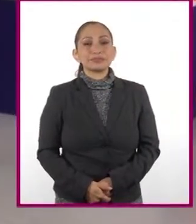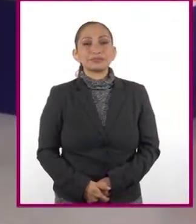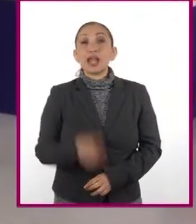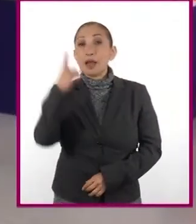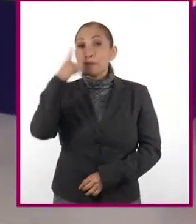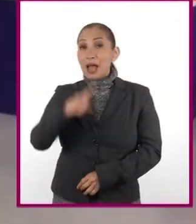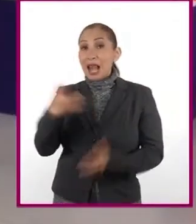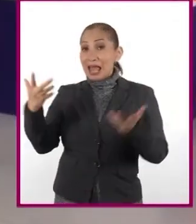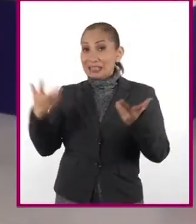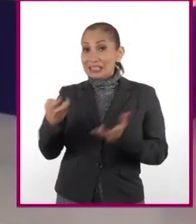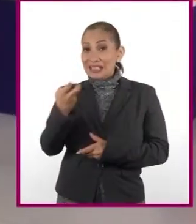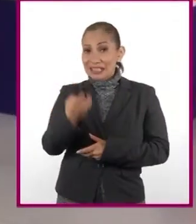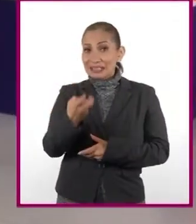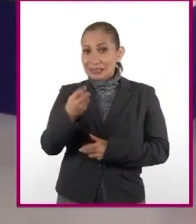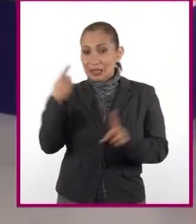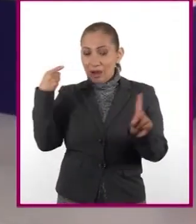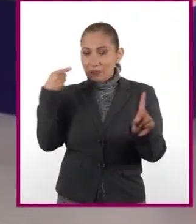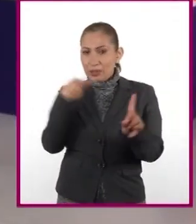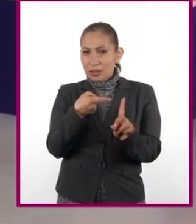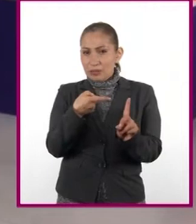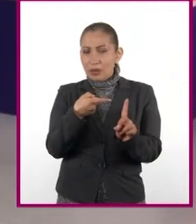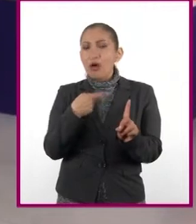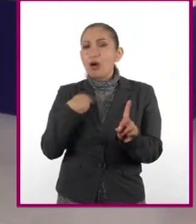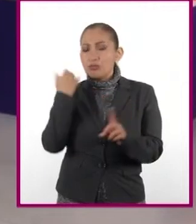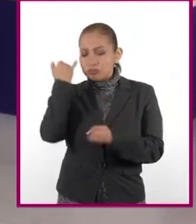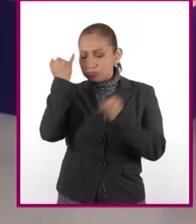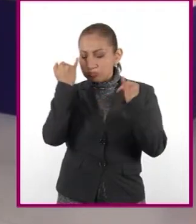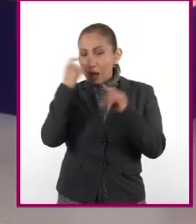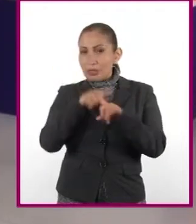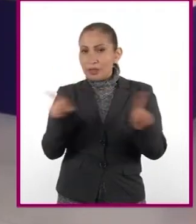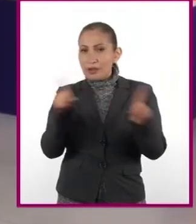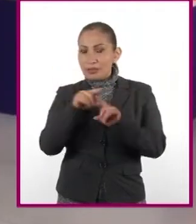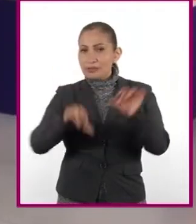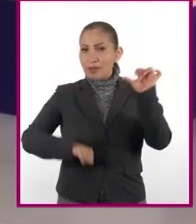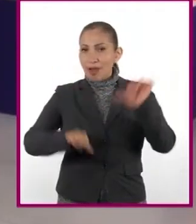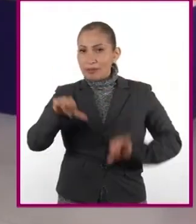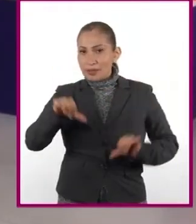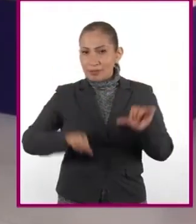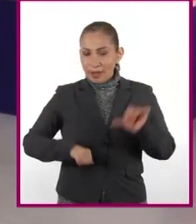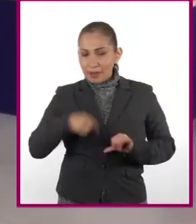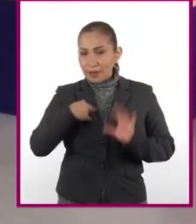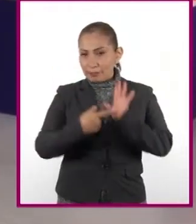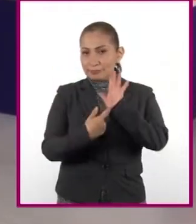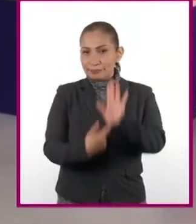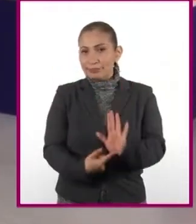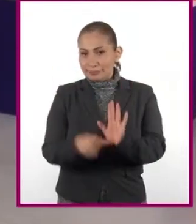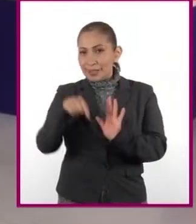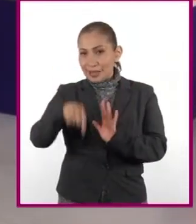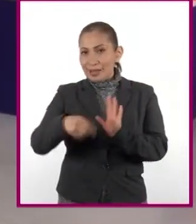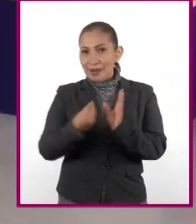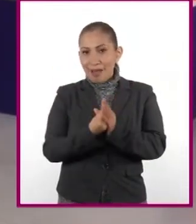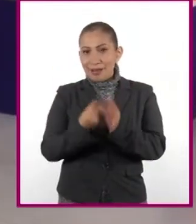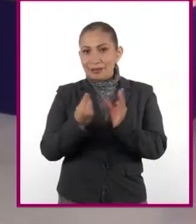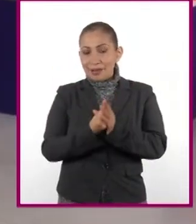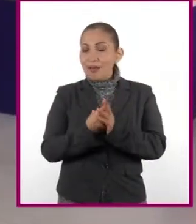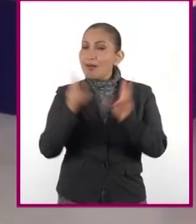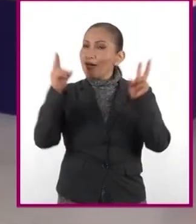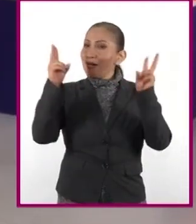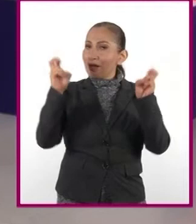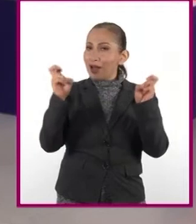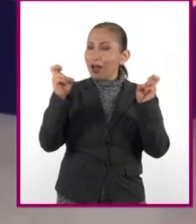Para desarrollar dicho propósito, hemos diseñado varias actividades que presentaremos en esta sesión